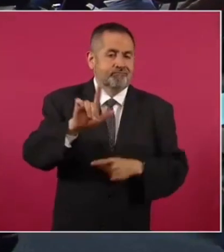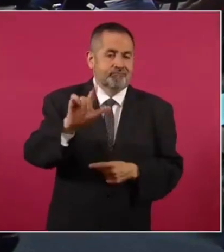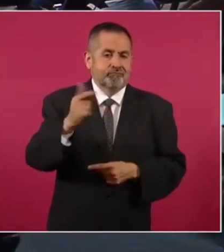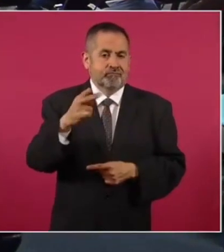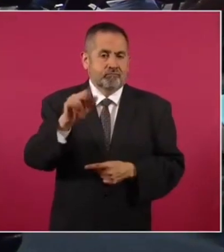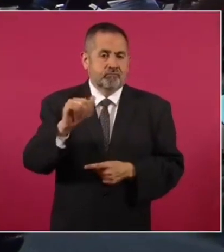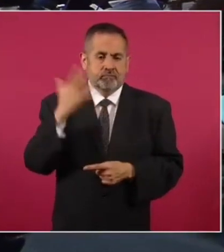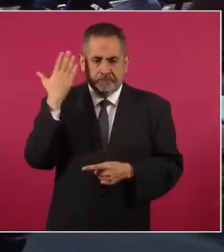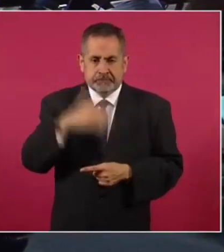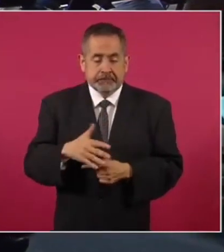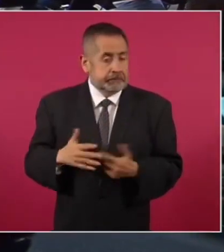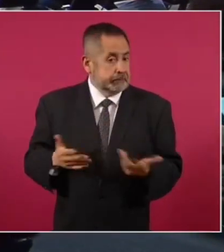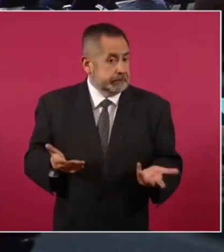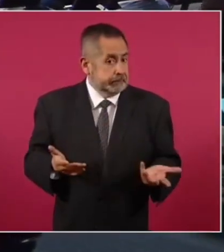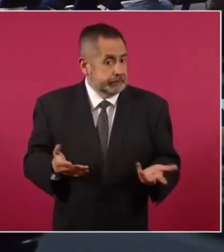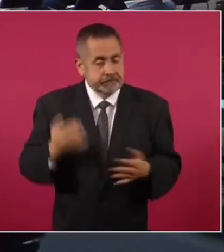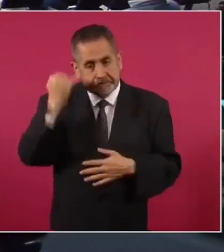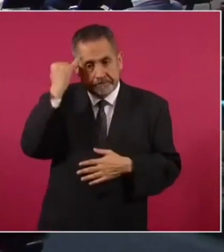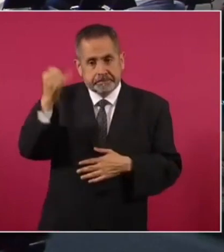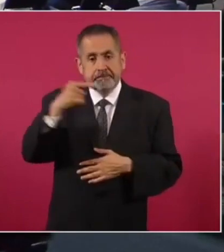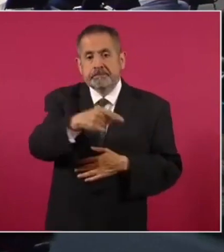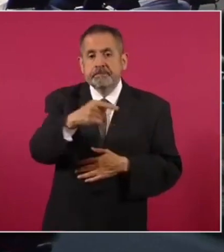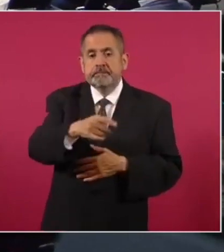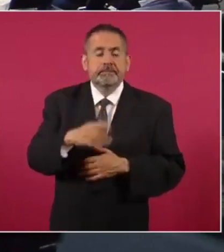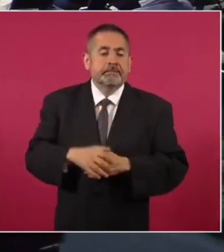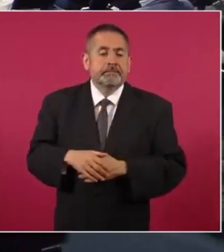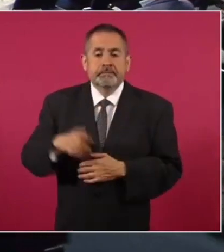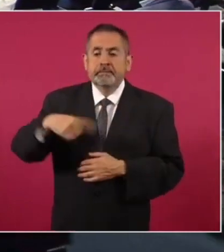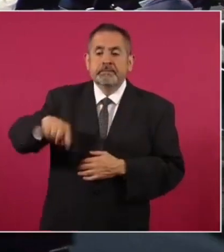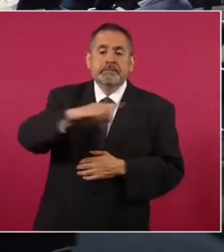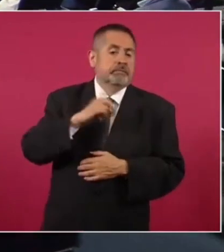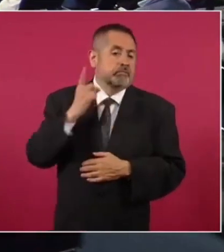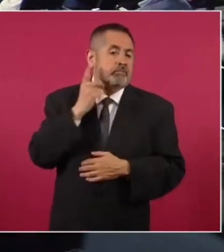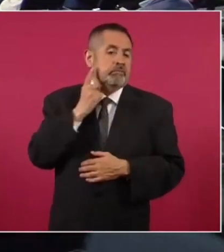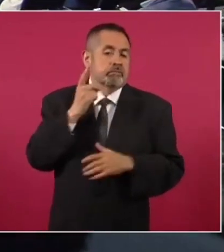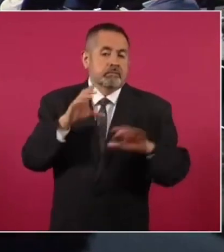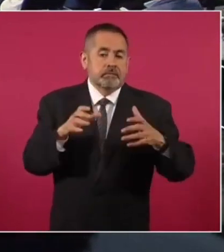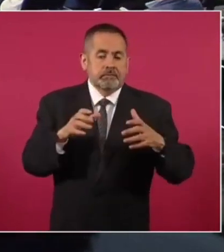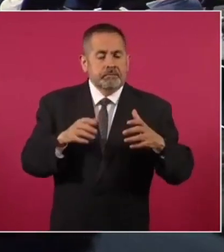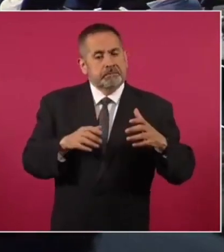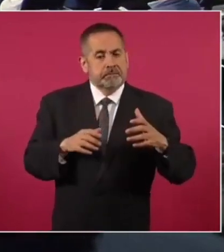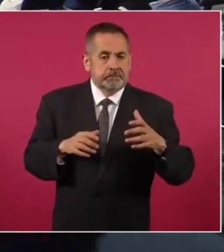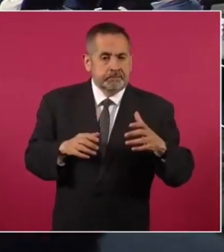Entonces, imagínense que los legisladores